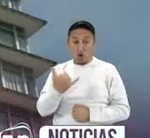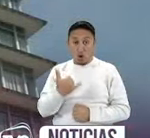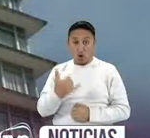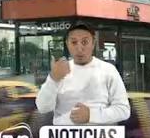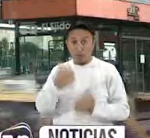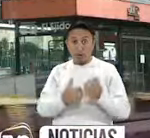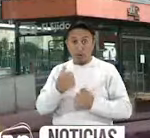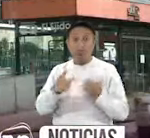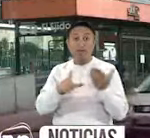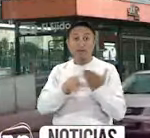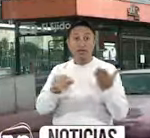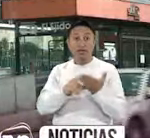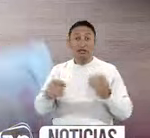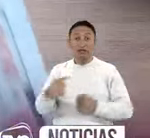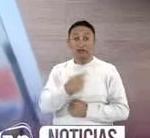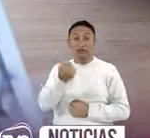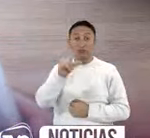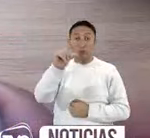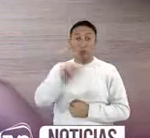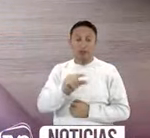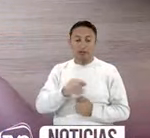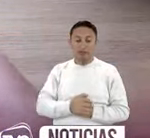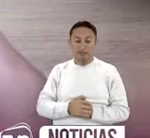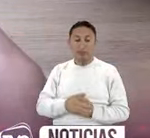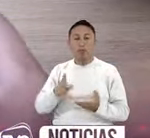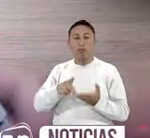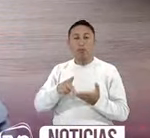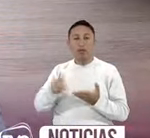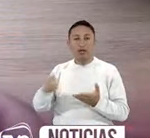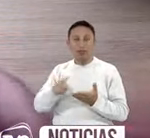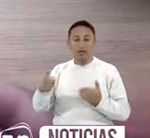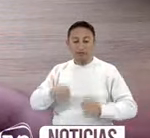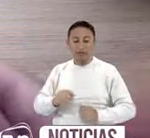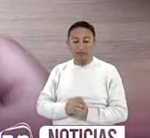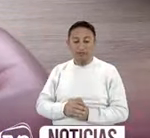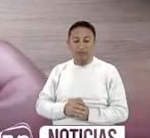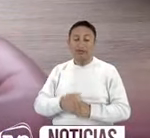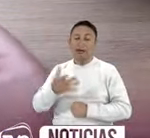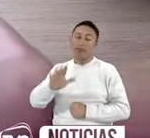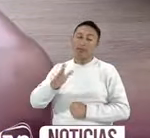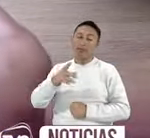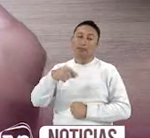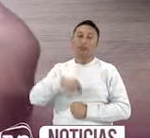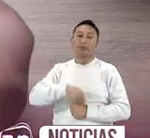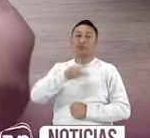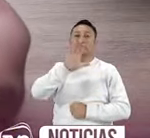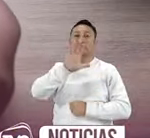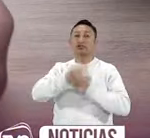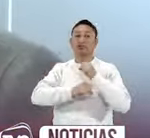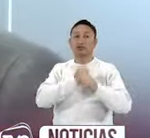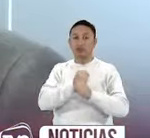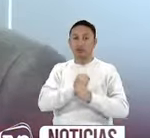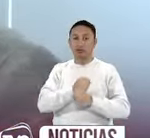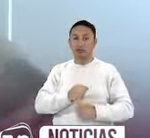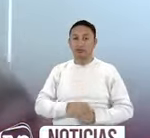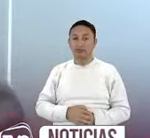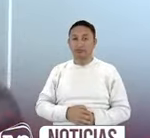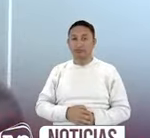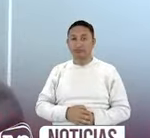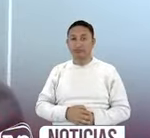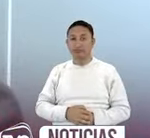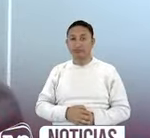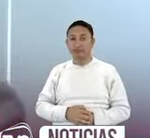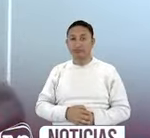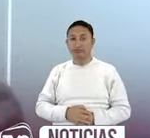la entidad, los desembolsos se realizarán en un plazo aproximado de 5 años. Le vamos a pagar poco a